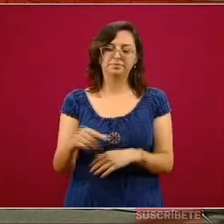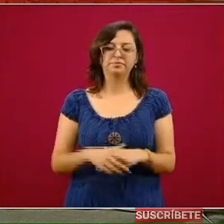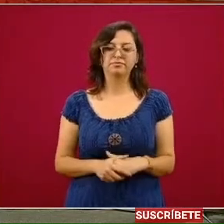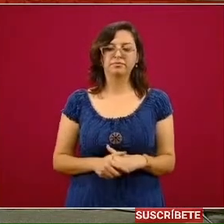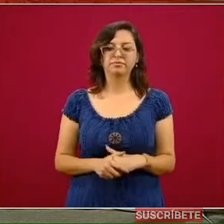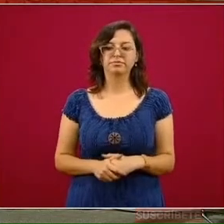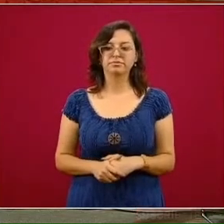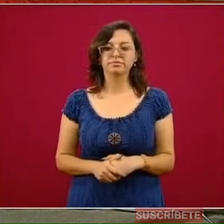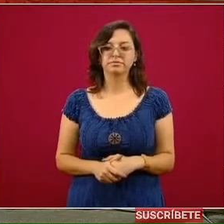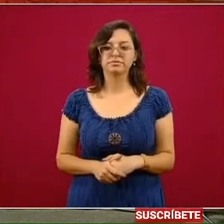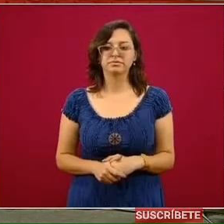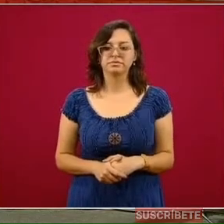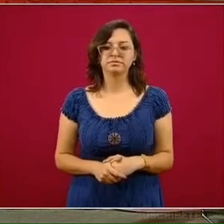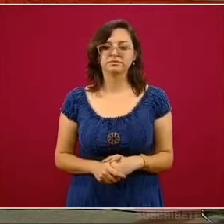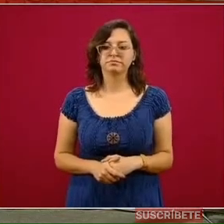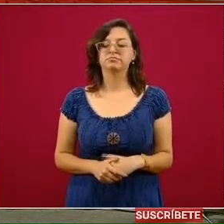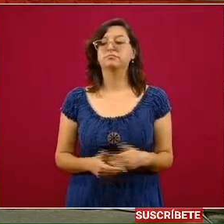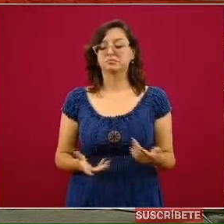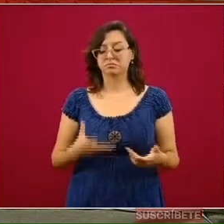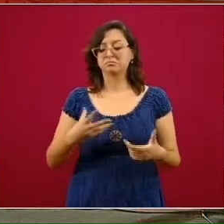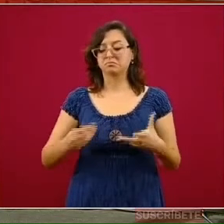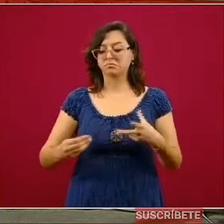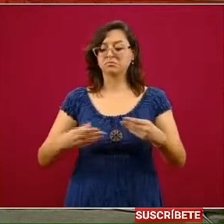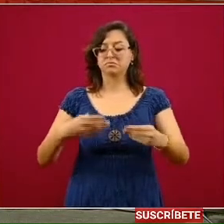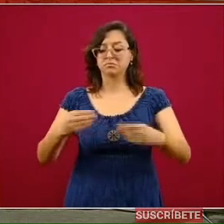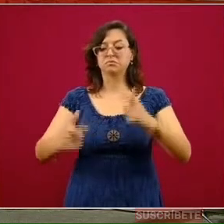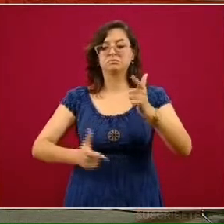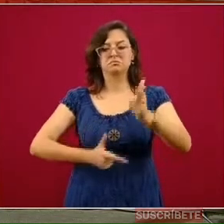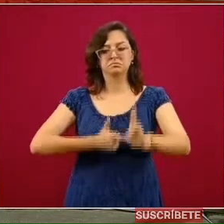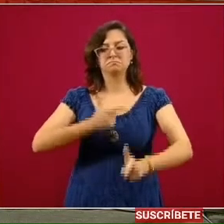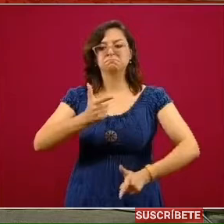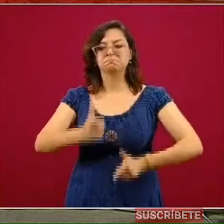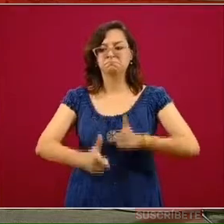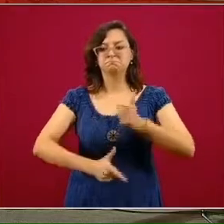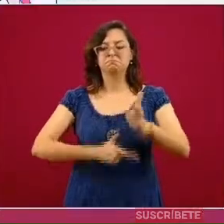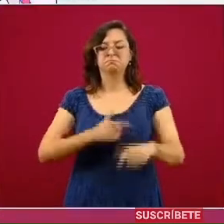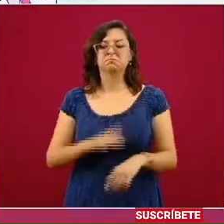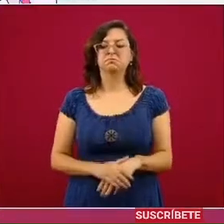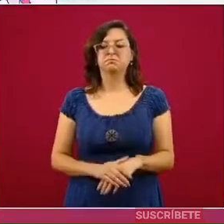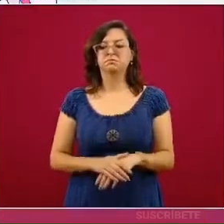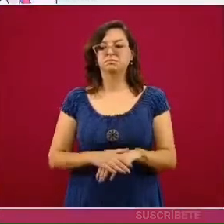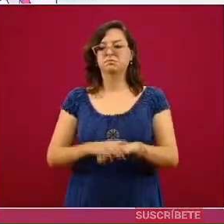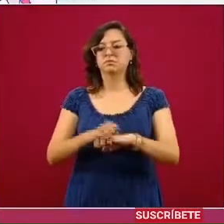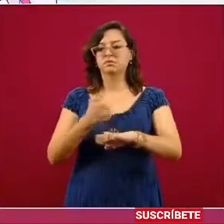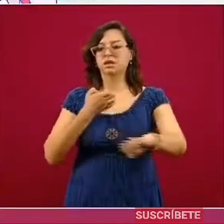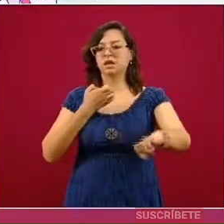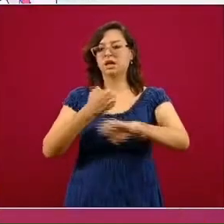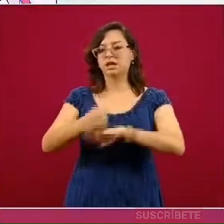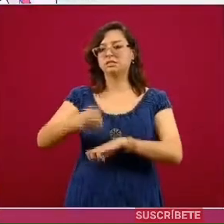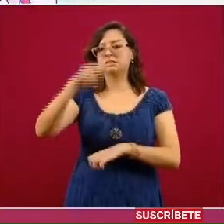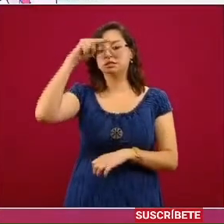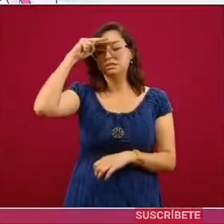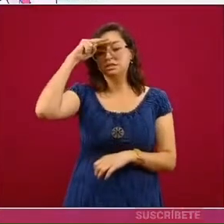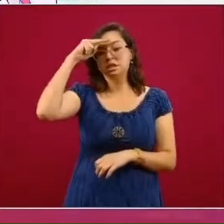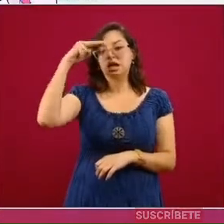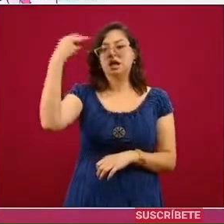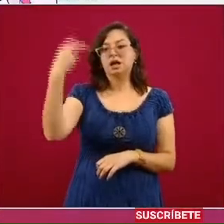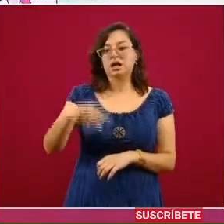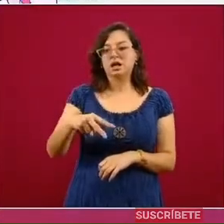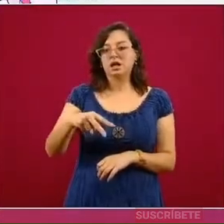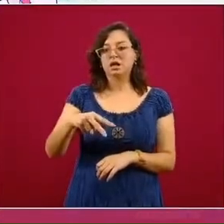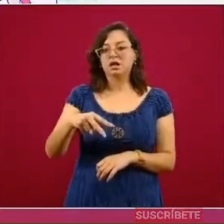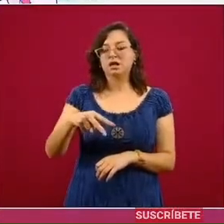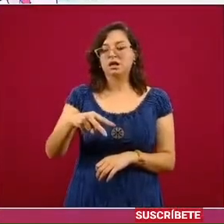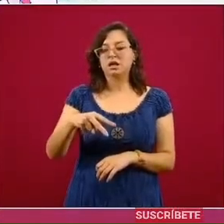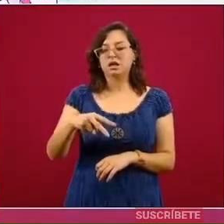curva epidémica crece, pero crece en una forma lenta todavía. Estado de México, ya casi para terminar mi sección,